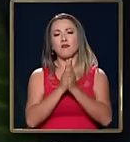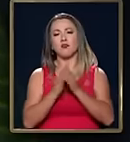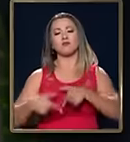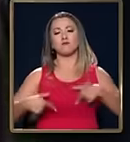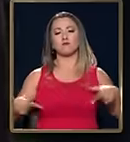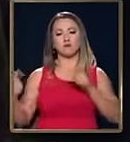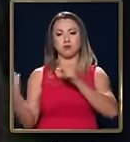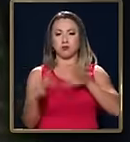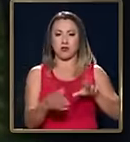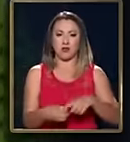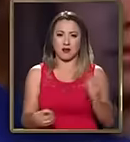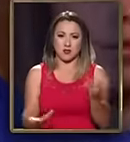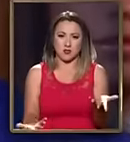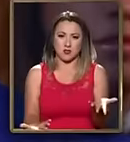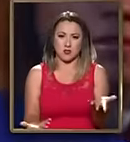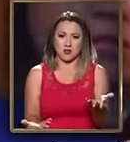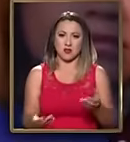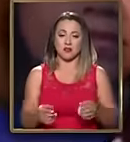weón.